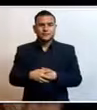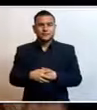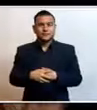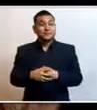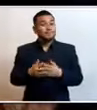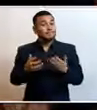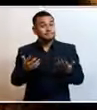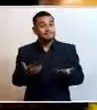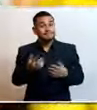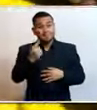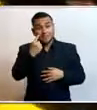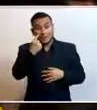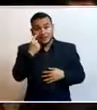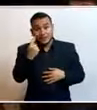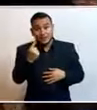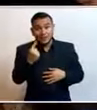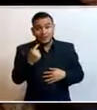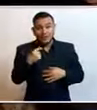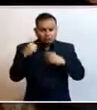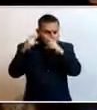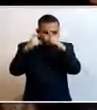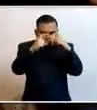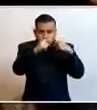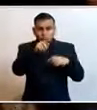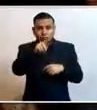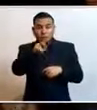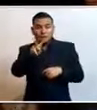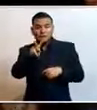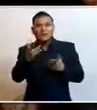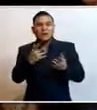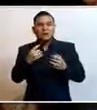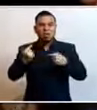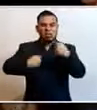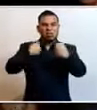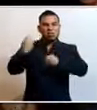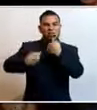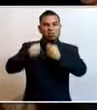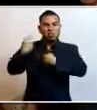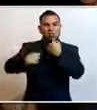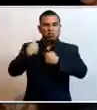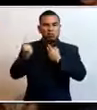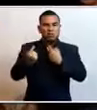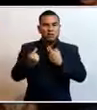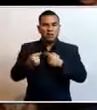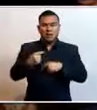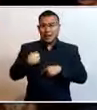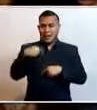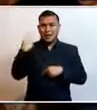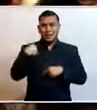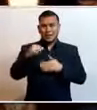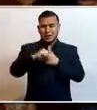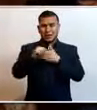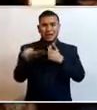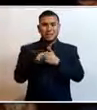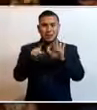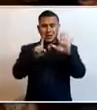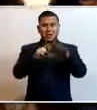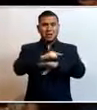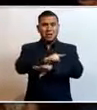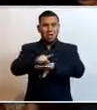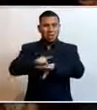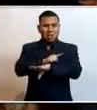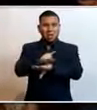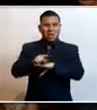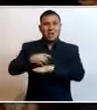Sin embargo, vemos a muchos medios de comunicación criticándonos a nosotros por decir la verdad y no dijeron absolutamente nada por 6 horas de mentiras